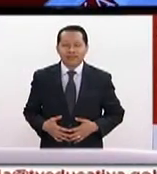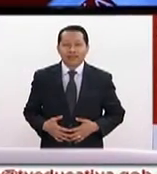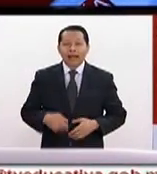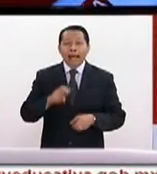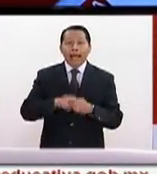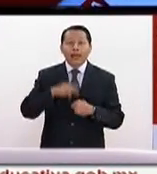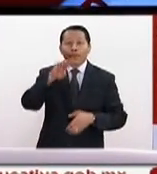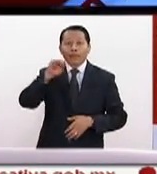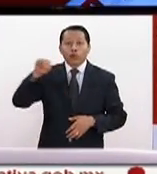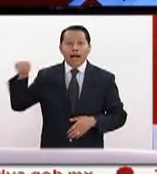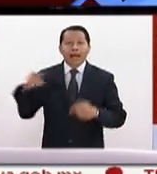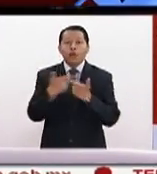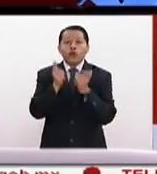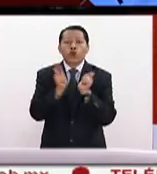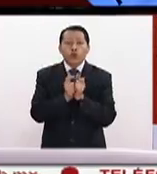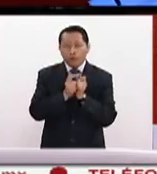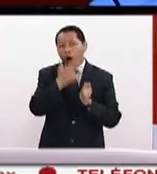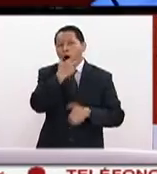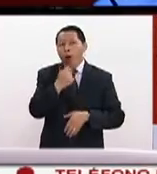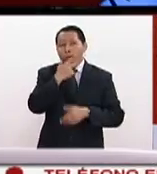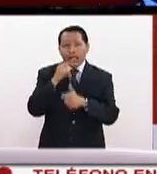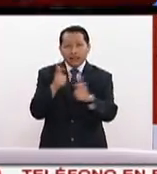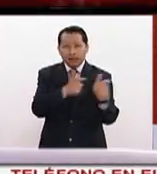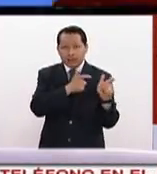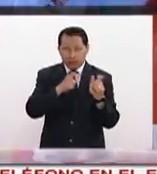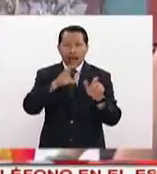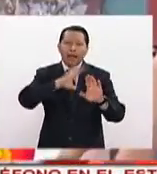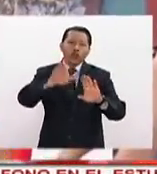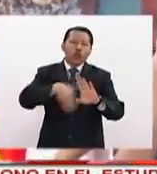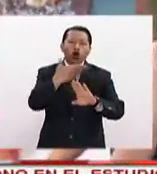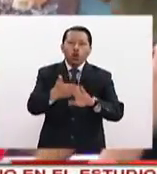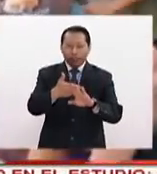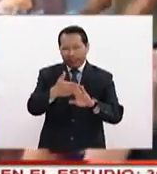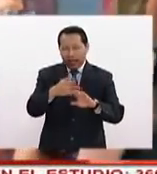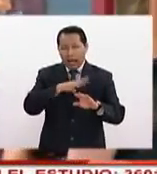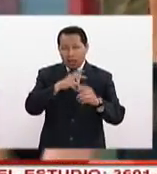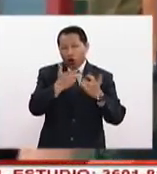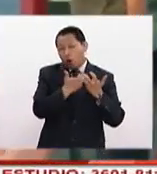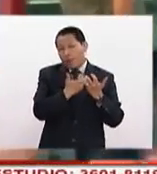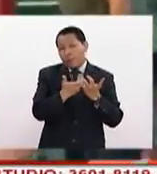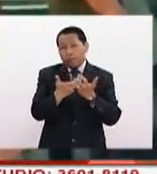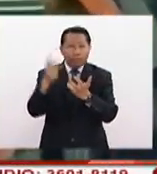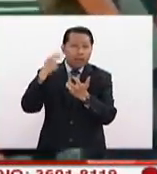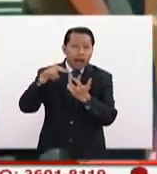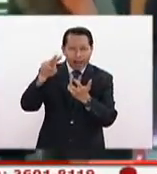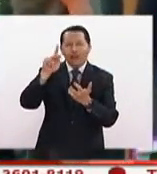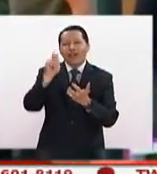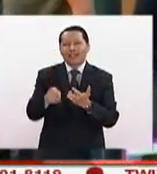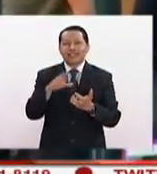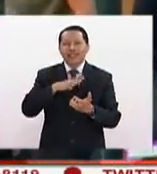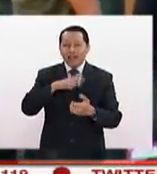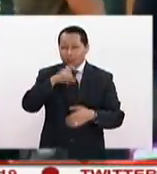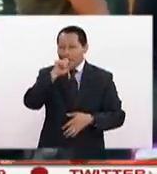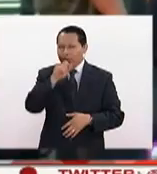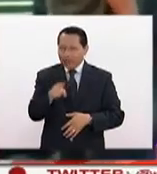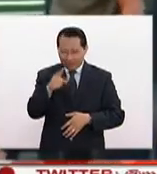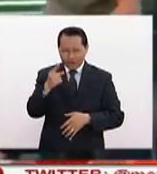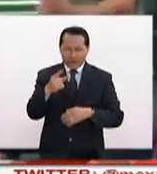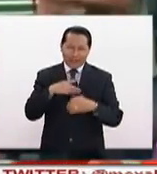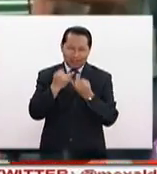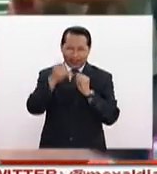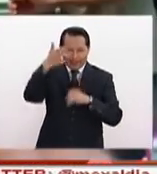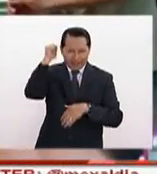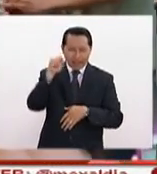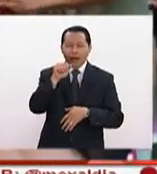En Michoacán, un grupo de hombres armados atacó la caravana en la que viajaba la precandidata a la presidencia de la República por vía independiente, María de